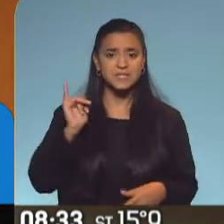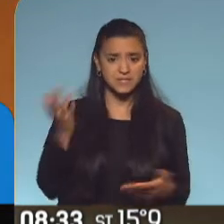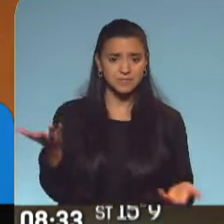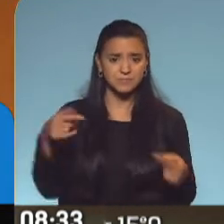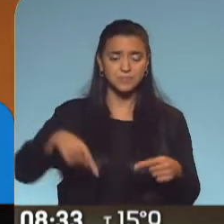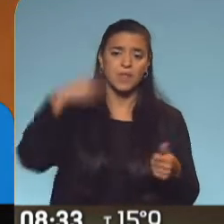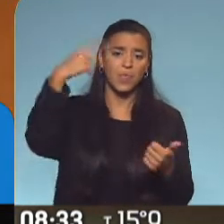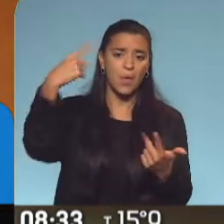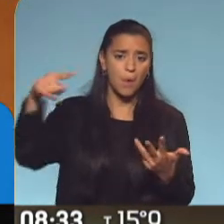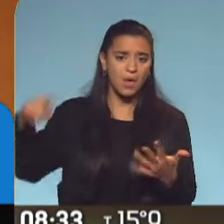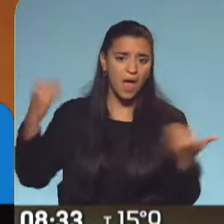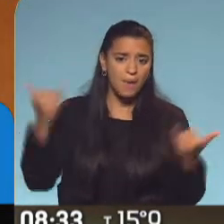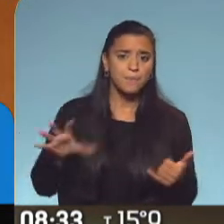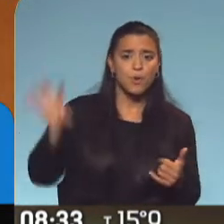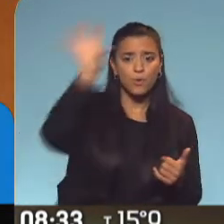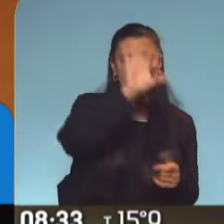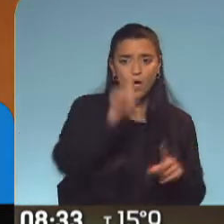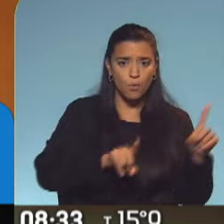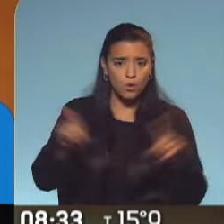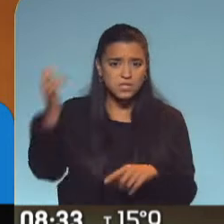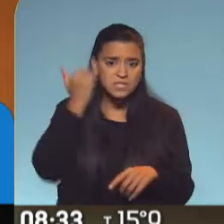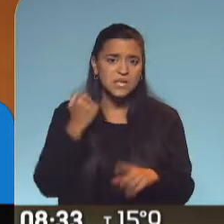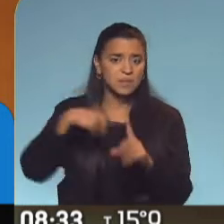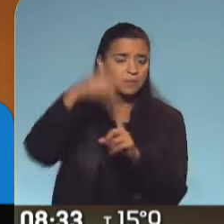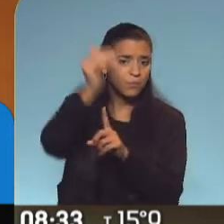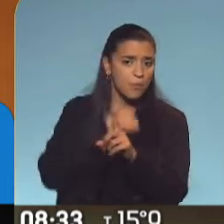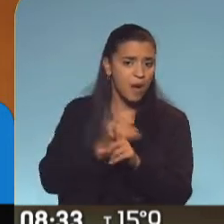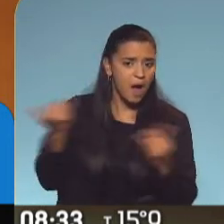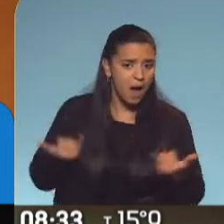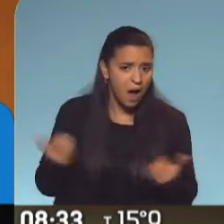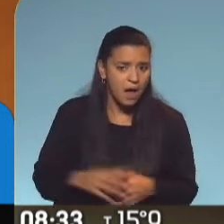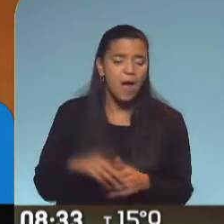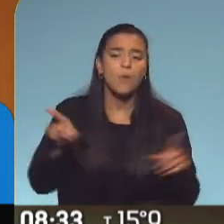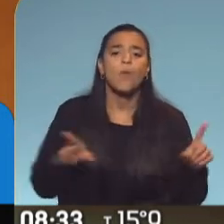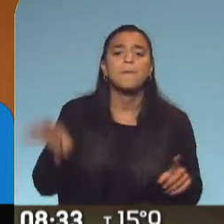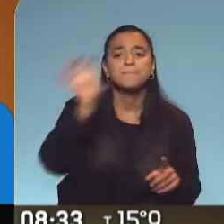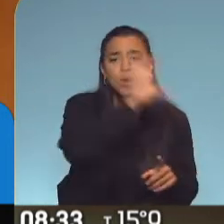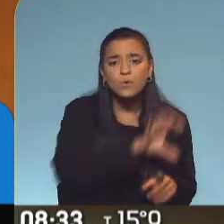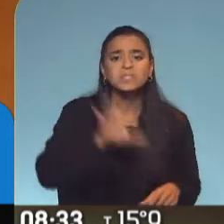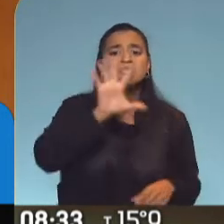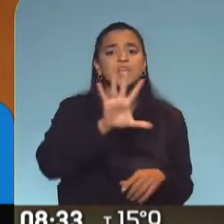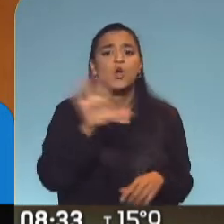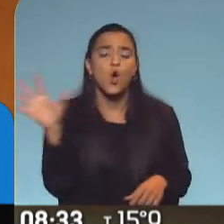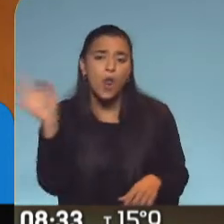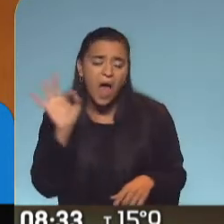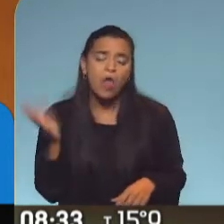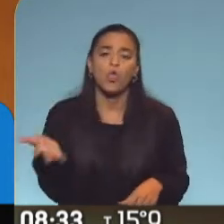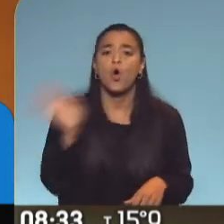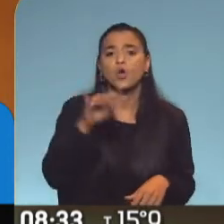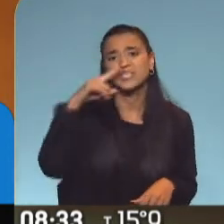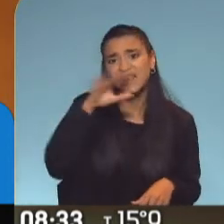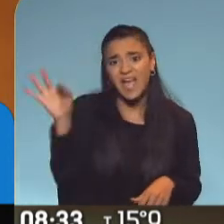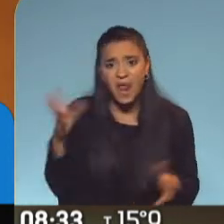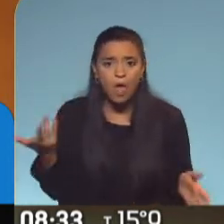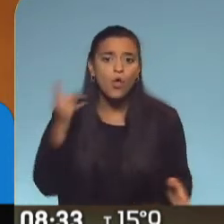esta diversidad, hay provincias en la Argentina que ya tienen bajas temperaturas. Claro. Hay provincias que están con 5 grados, 7 grados, se